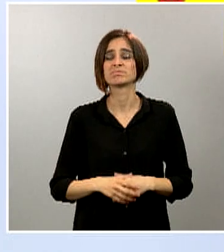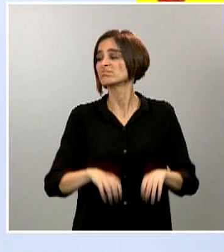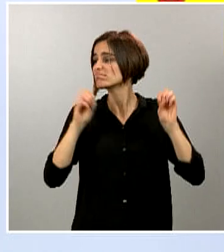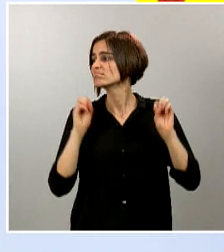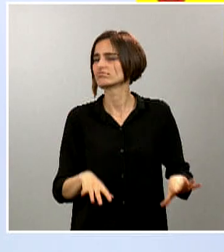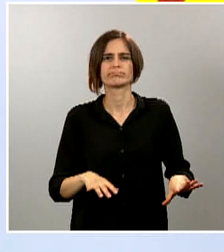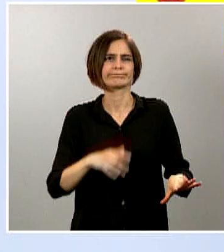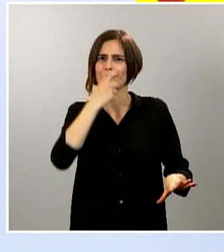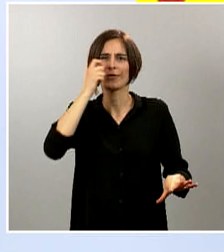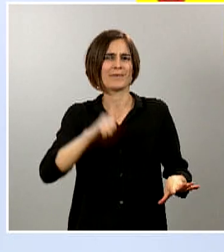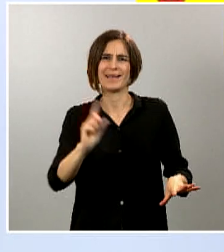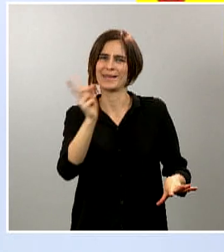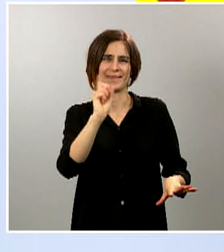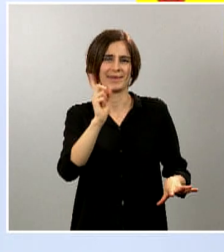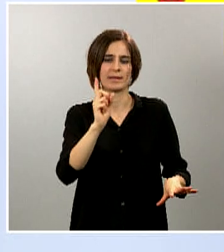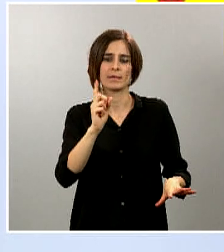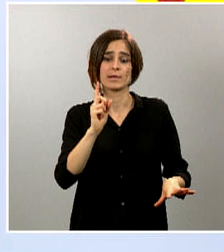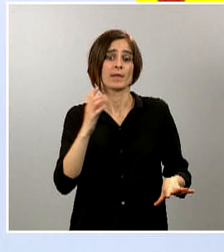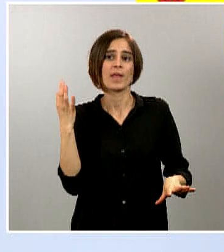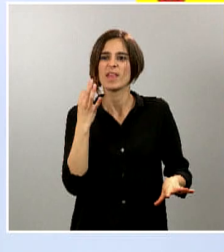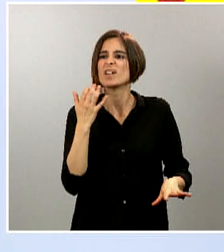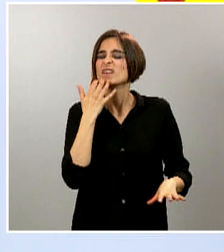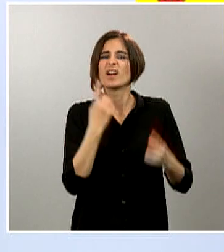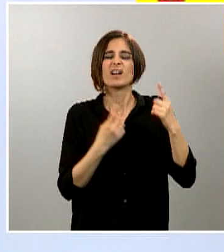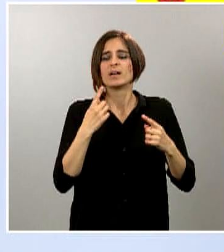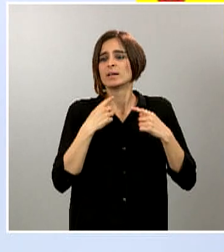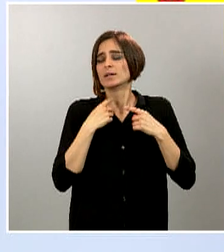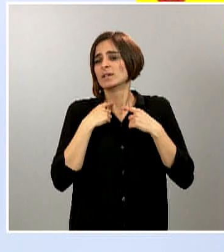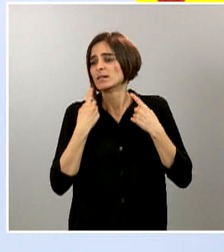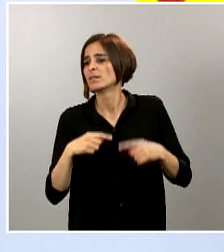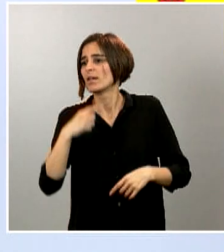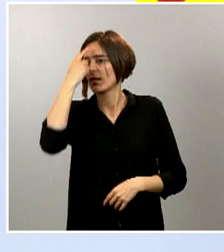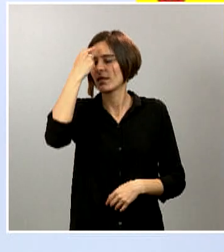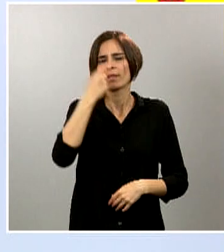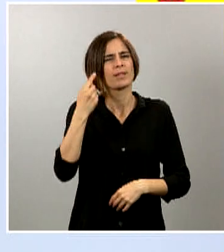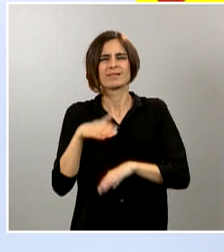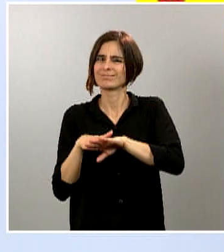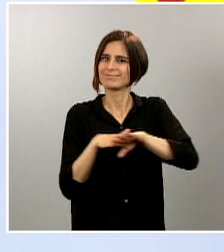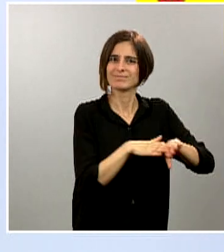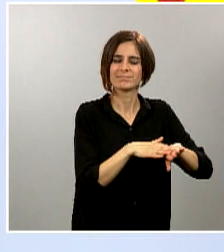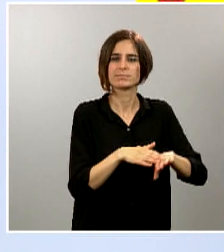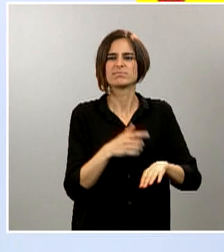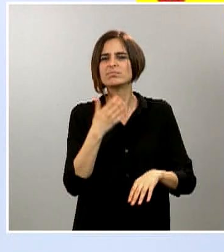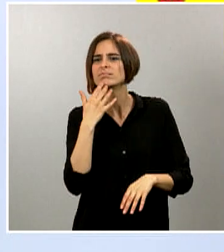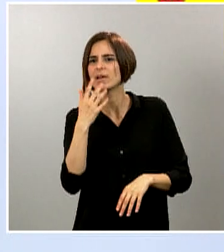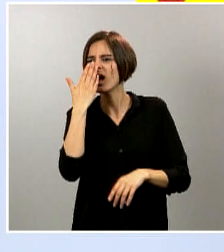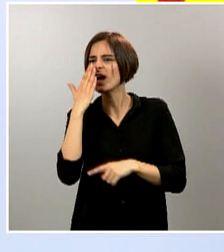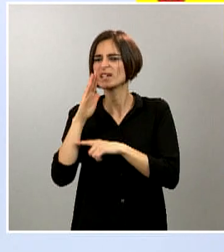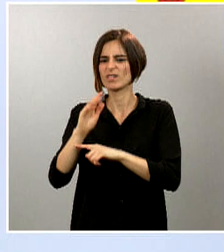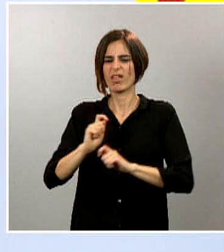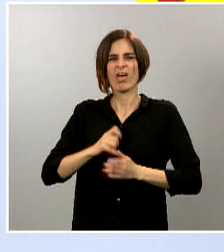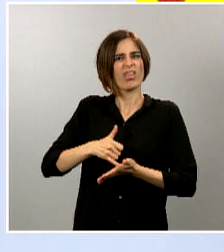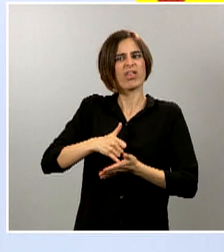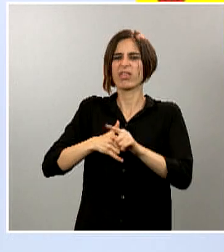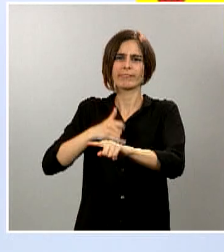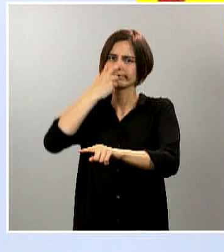conjurarnos frente al derrotismo y desterrar por inservibles aquellas actitudes que nos debiliten. Es el